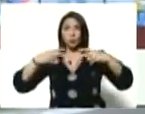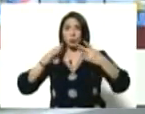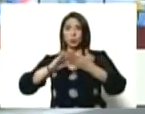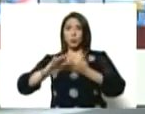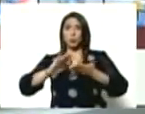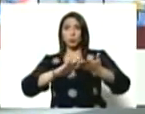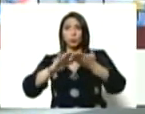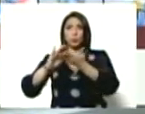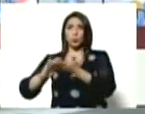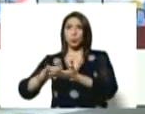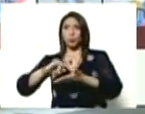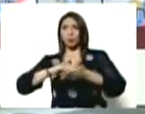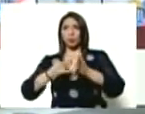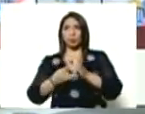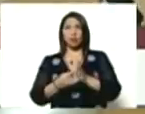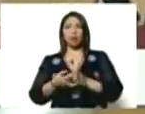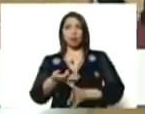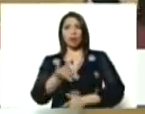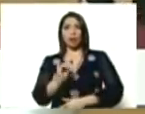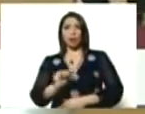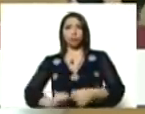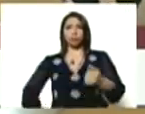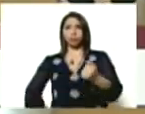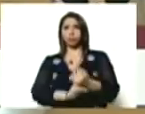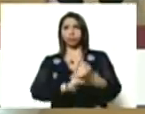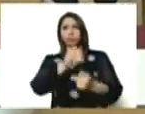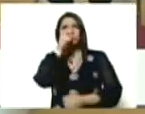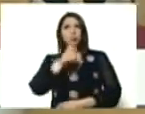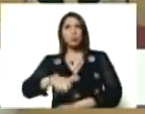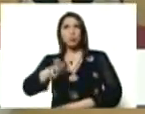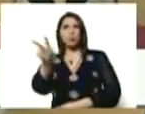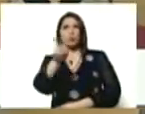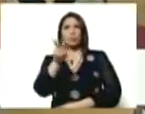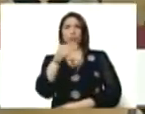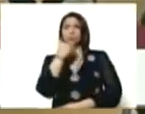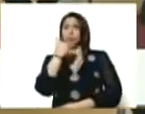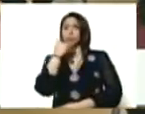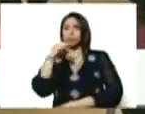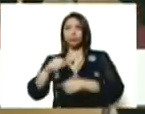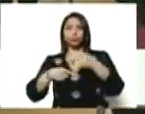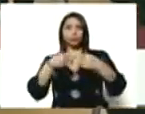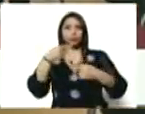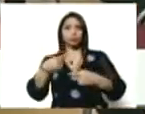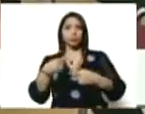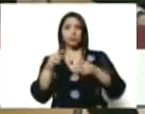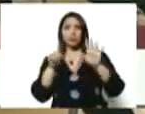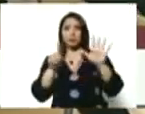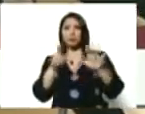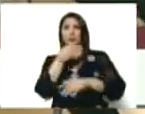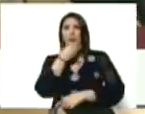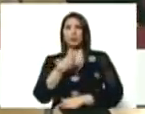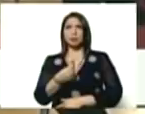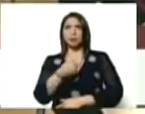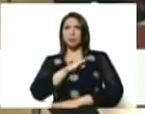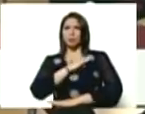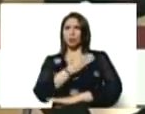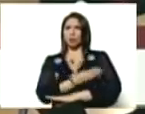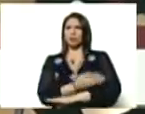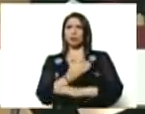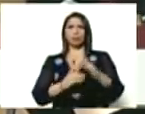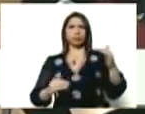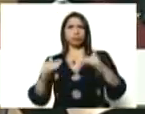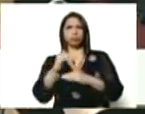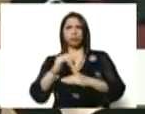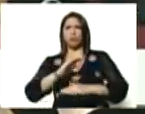tecnológica con la que contará el pueblo venezolano este próximo 6 de diciembre, una solución tecnológica robusta de alta